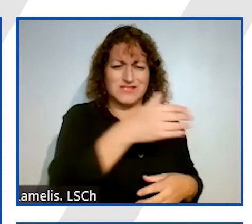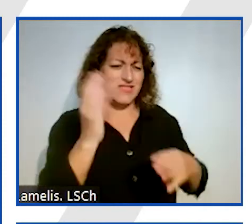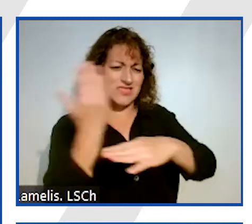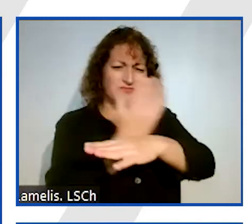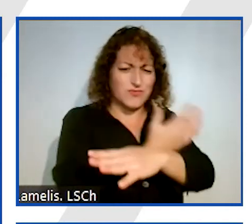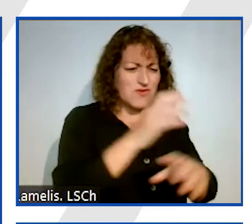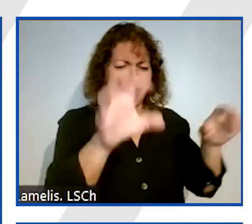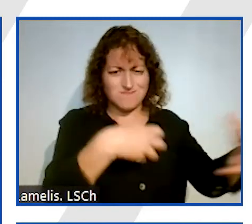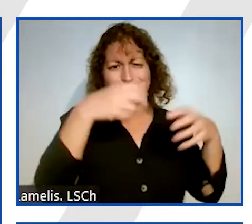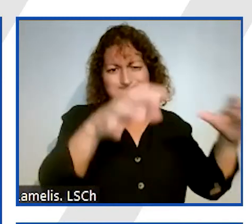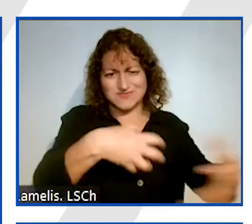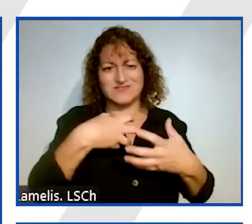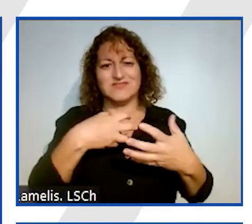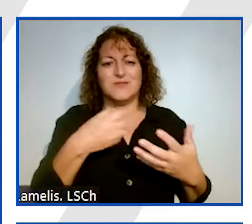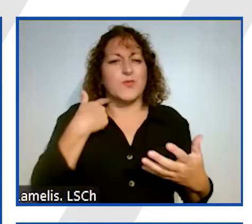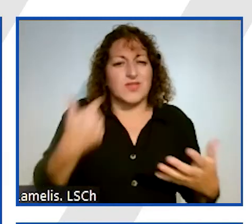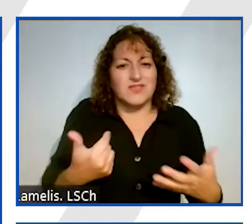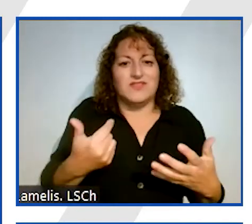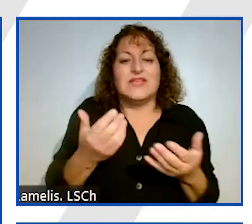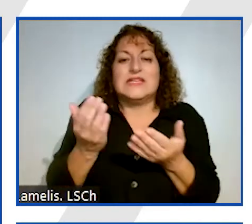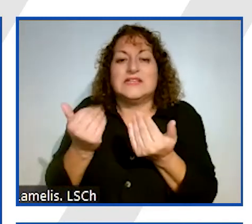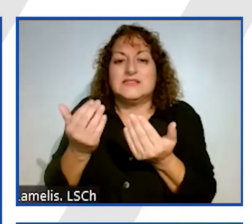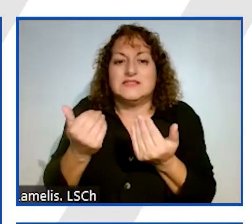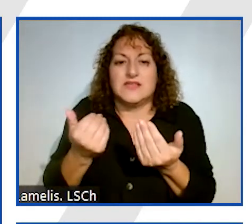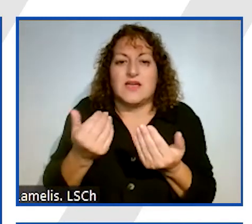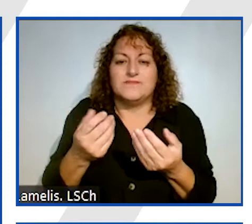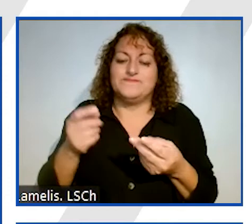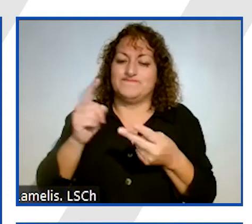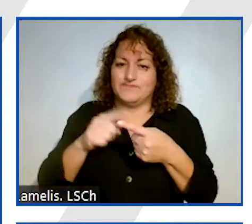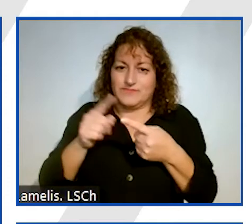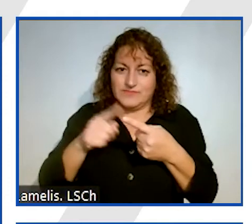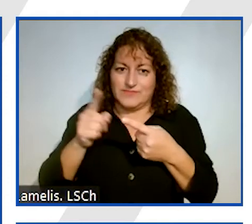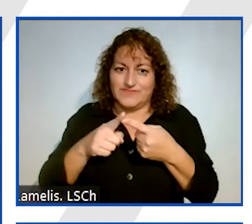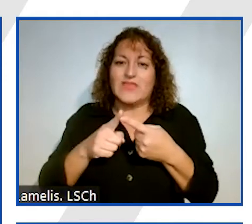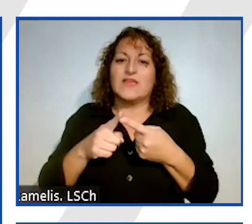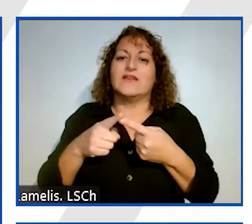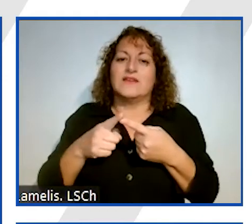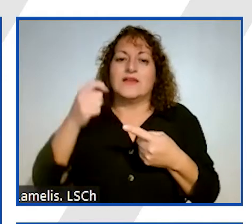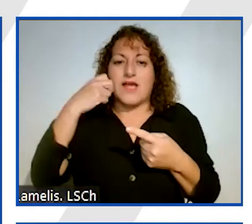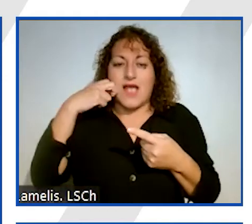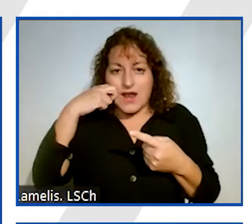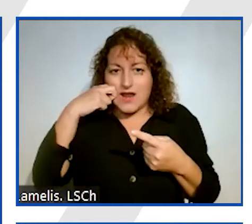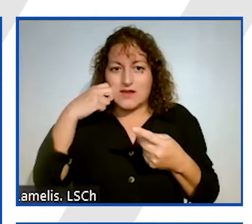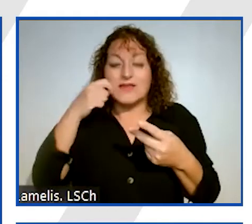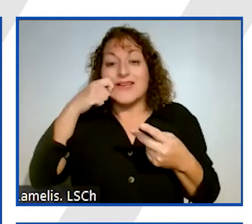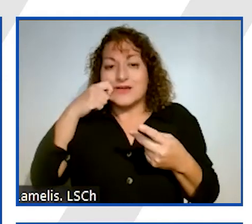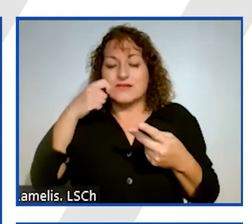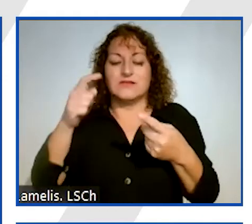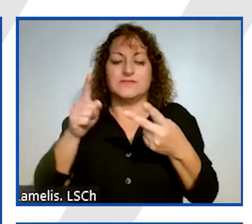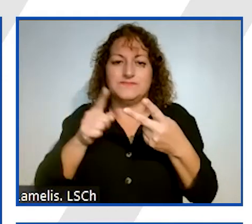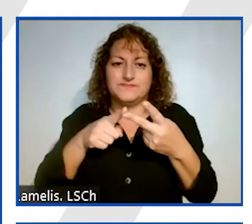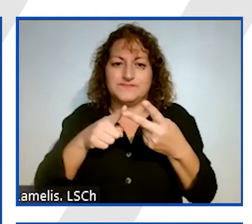en suplir carne, hígado, cartílago, mandíbulas, piel y aleta. Por lo general van a suplir a